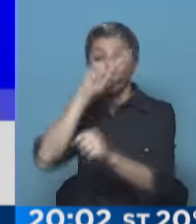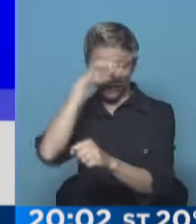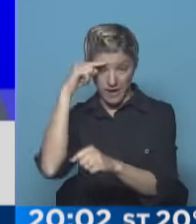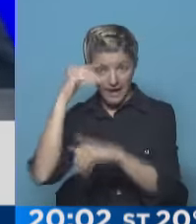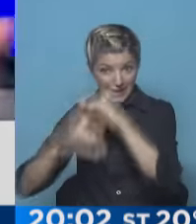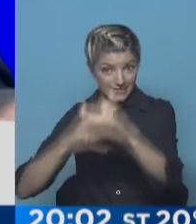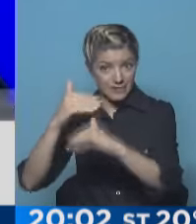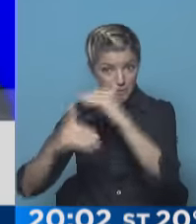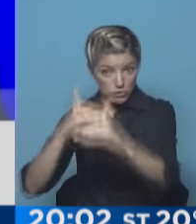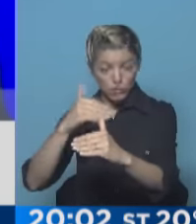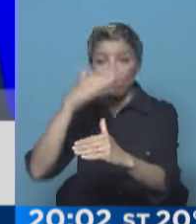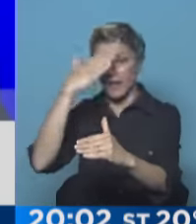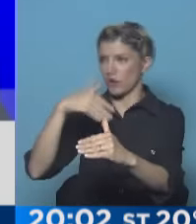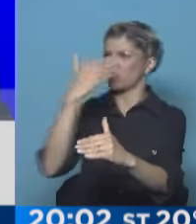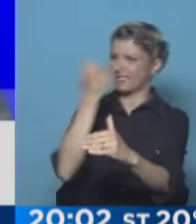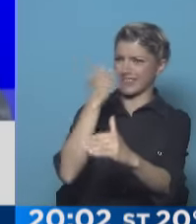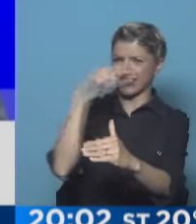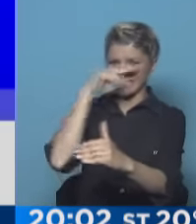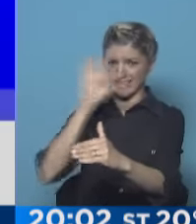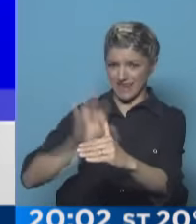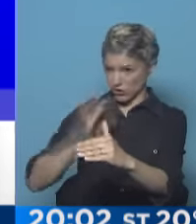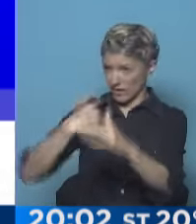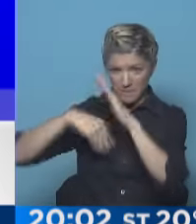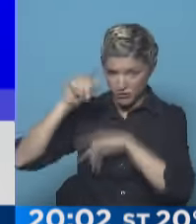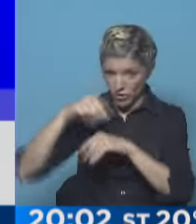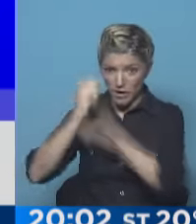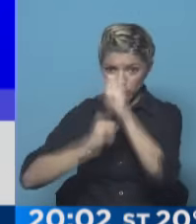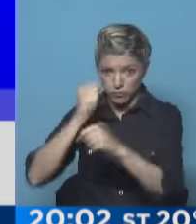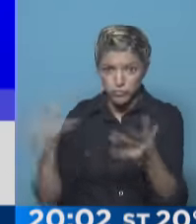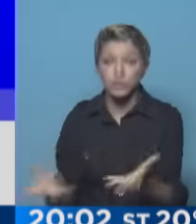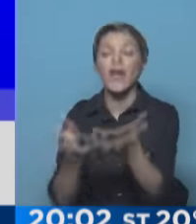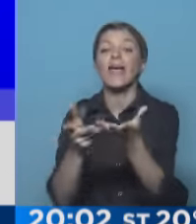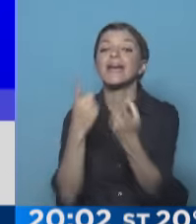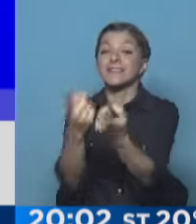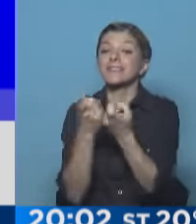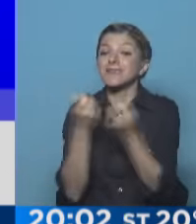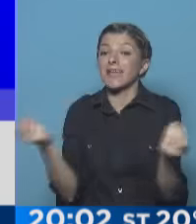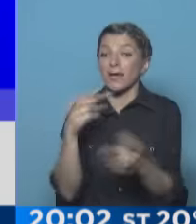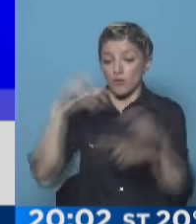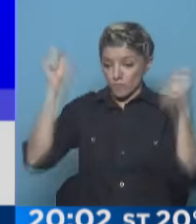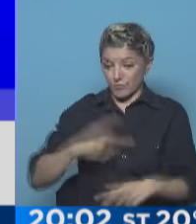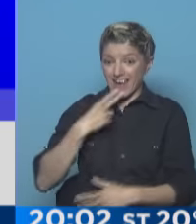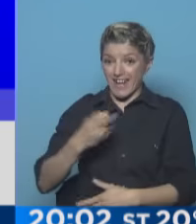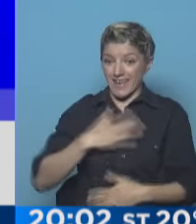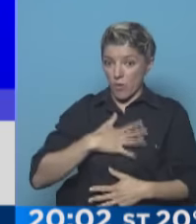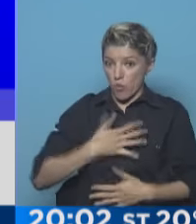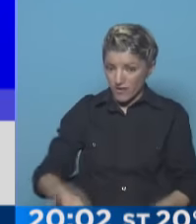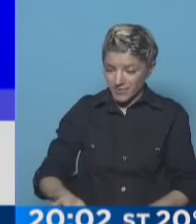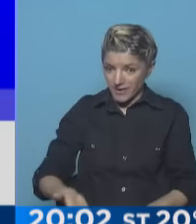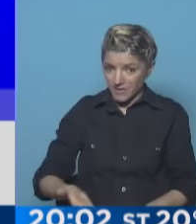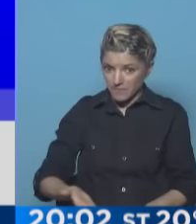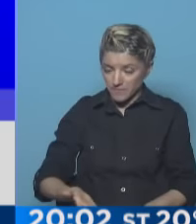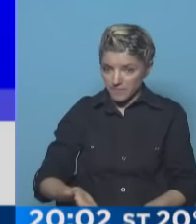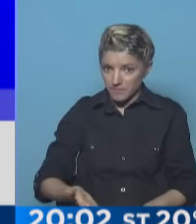mayor de estos últimos 60 70 años necesita requiere de abastecimiento energético la la mejor